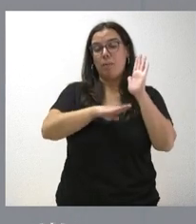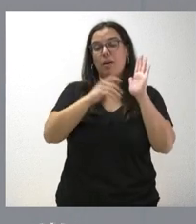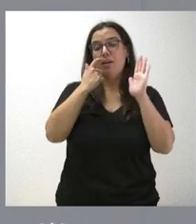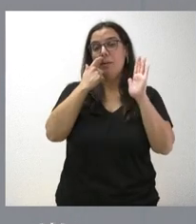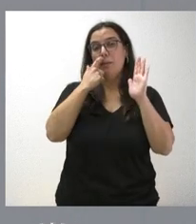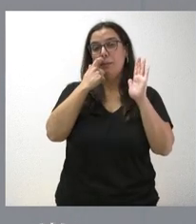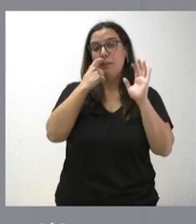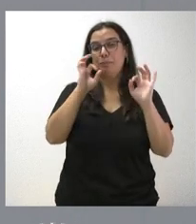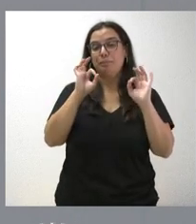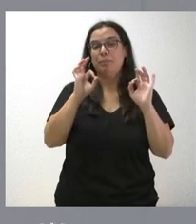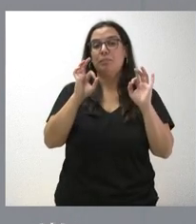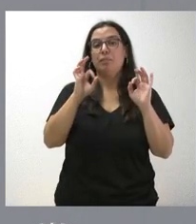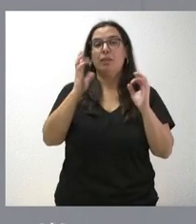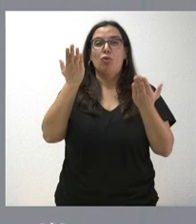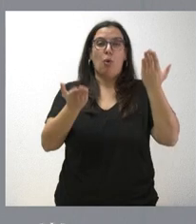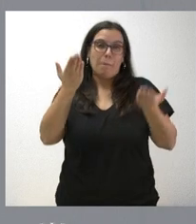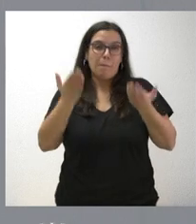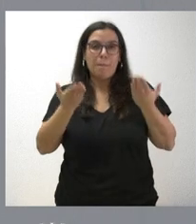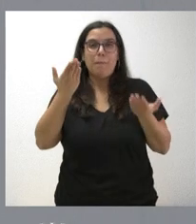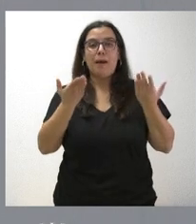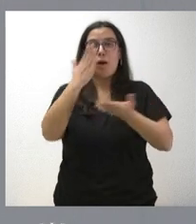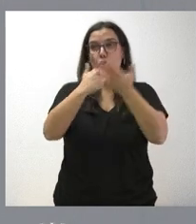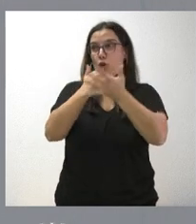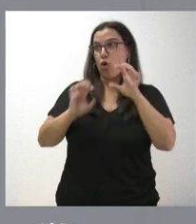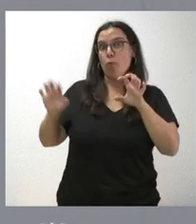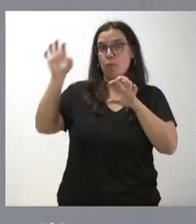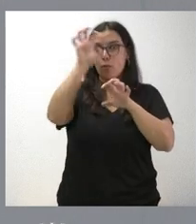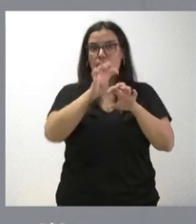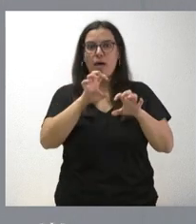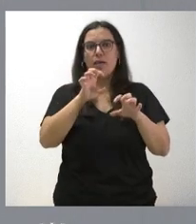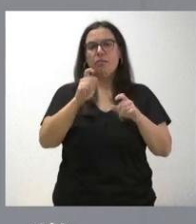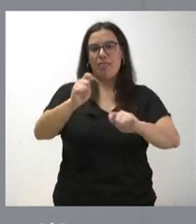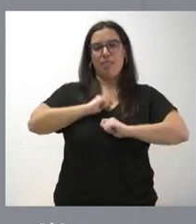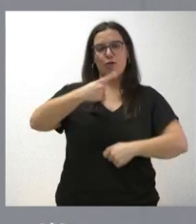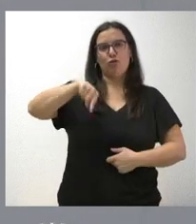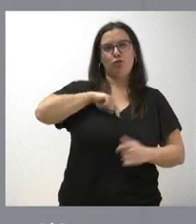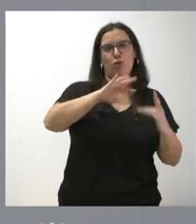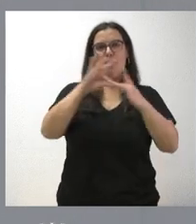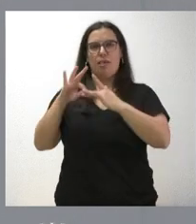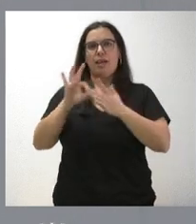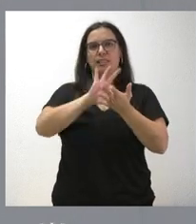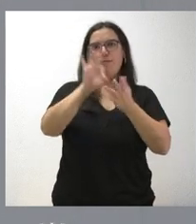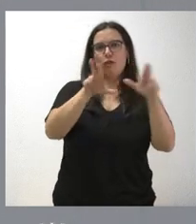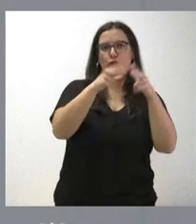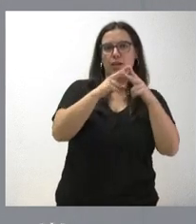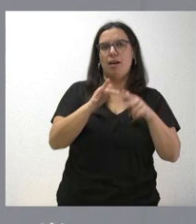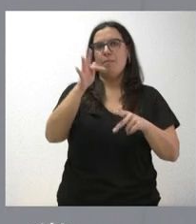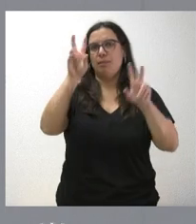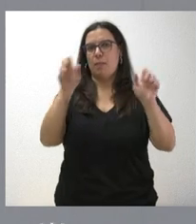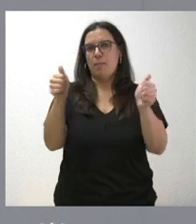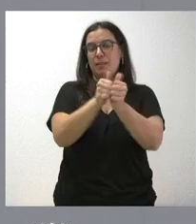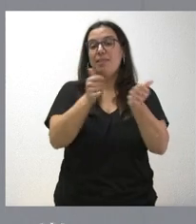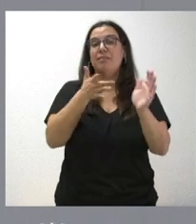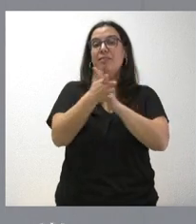de comparación entre comunidades autónomas y que nos sitúan a la cabeza de España en servicios sociales y Independencia es la colaboración que